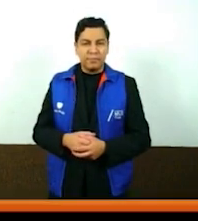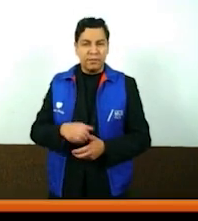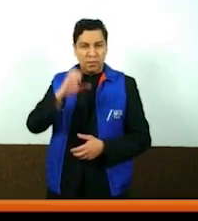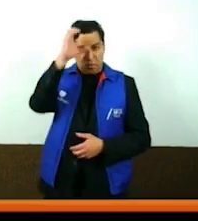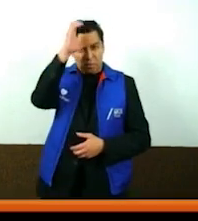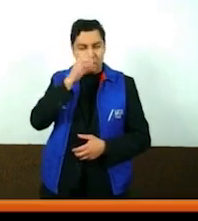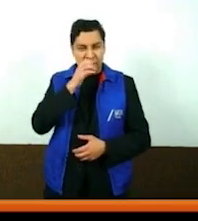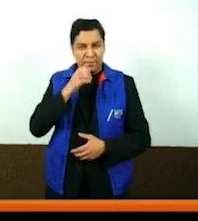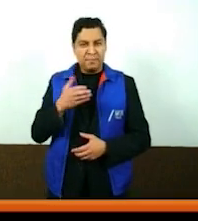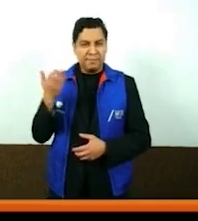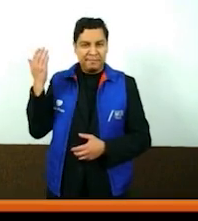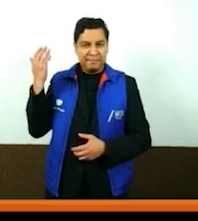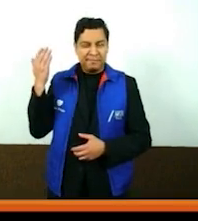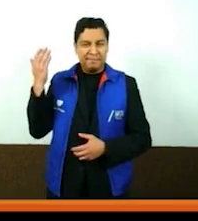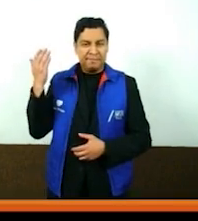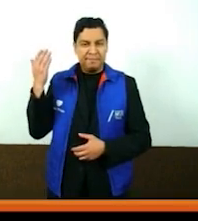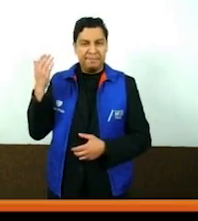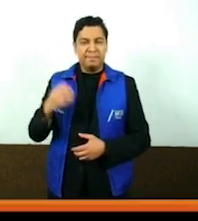Coahuila,